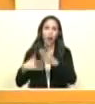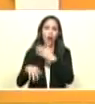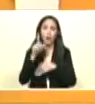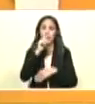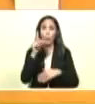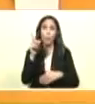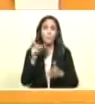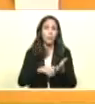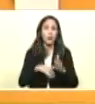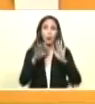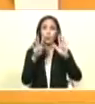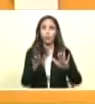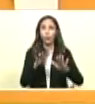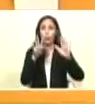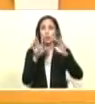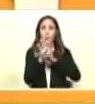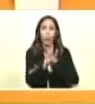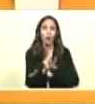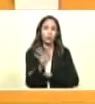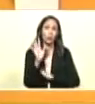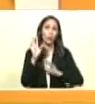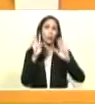96, si no estábamos presos, nos estaban buscando.